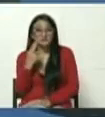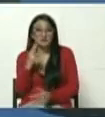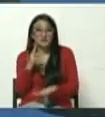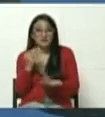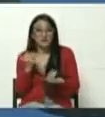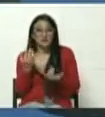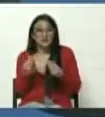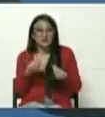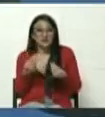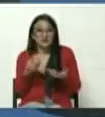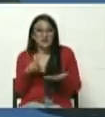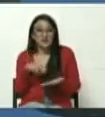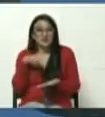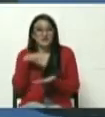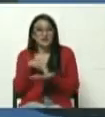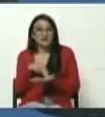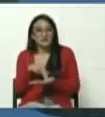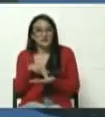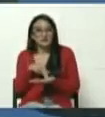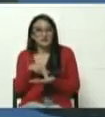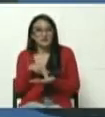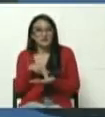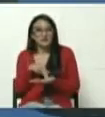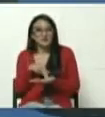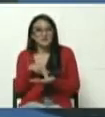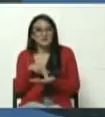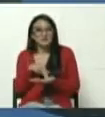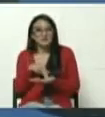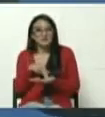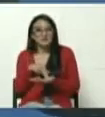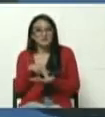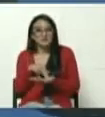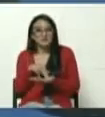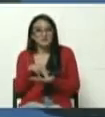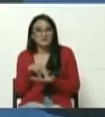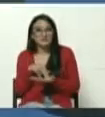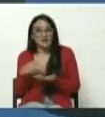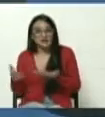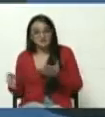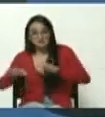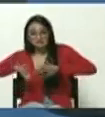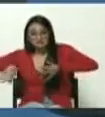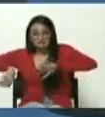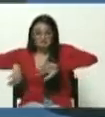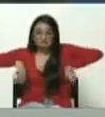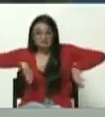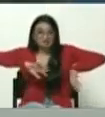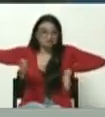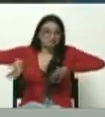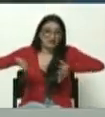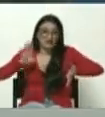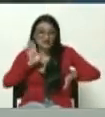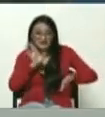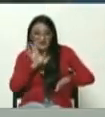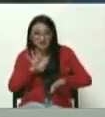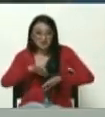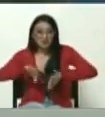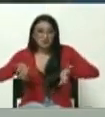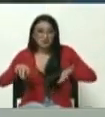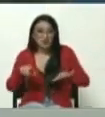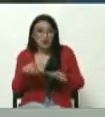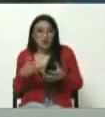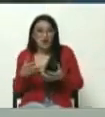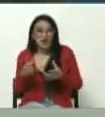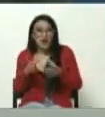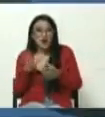levantar desde la nada, desde los escombros que dejó este